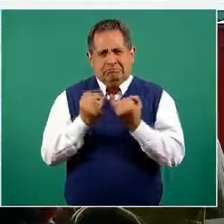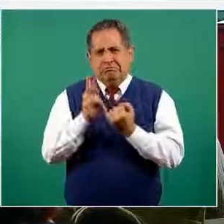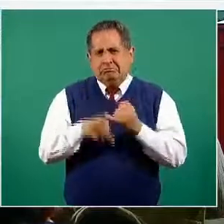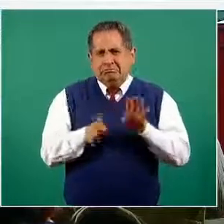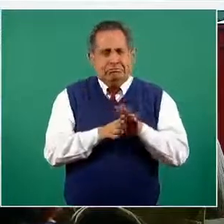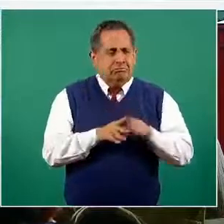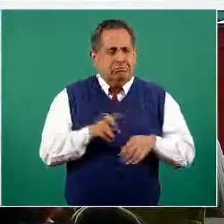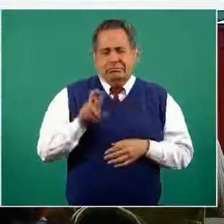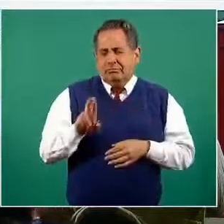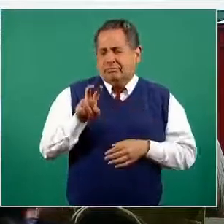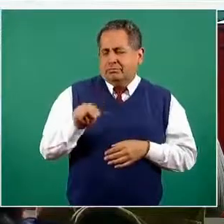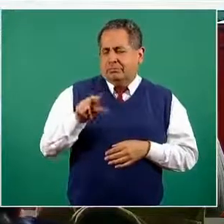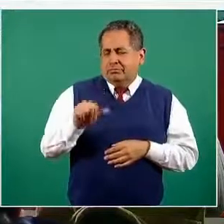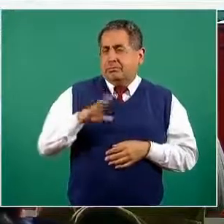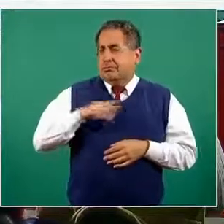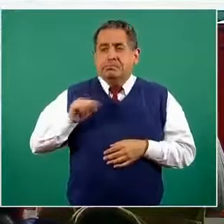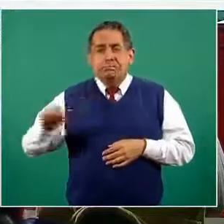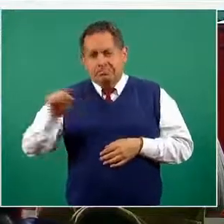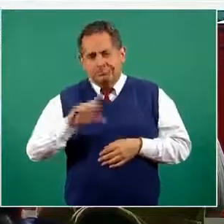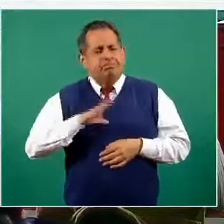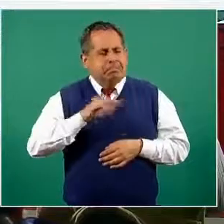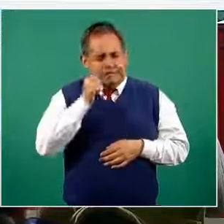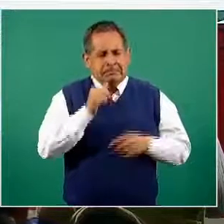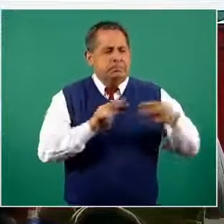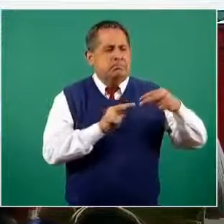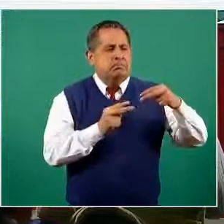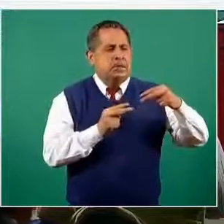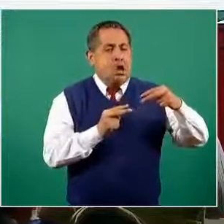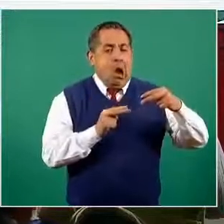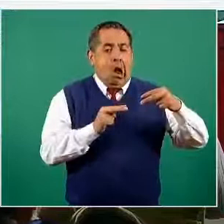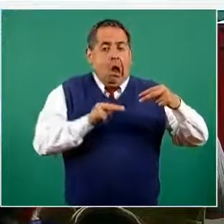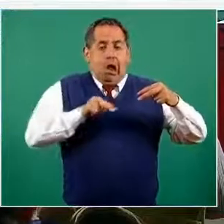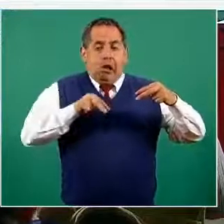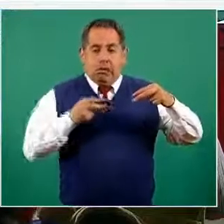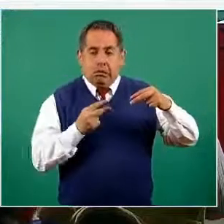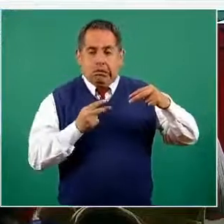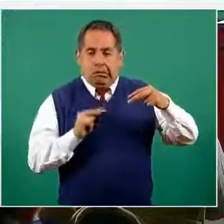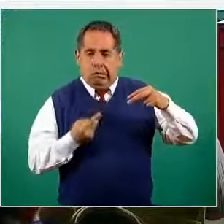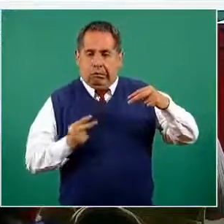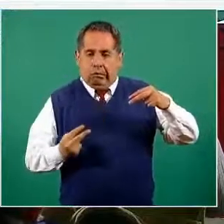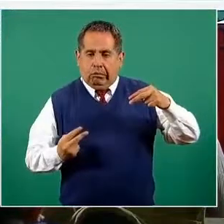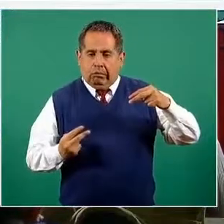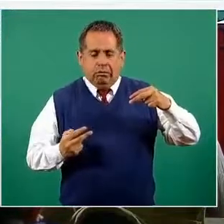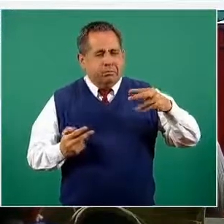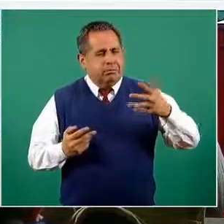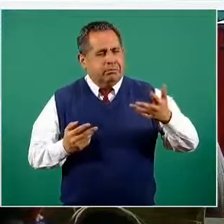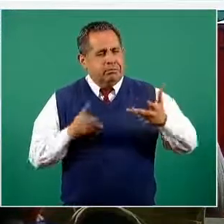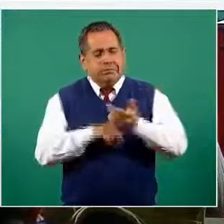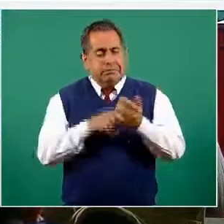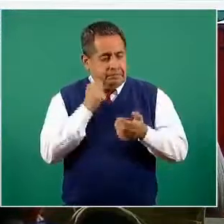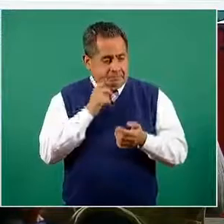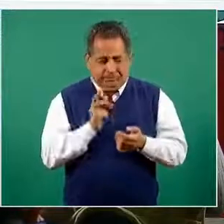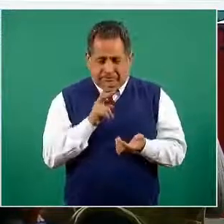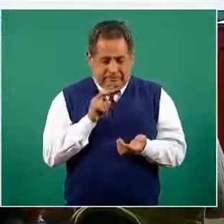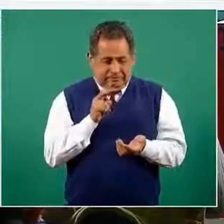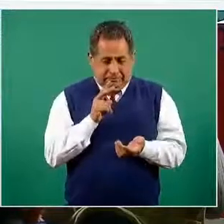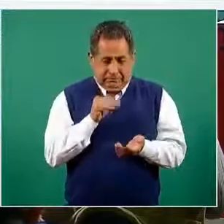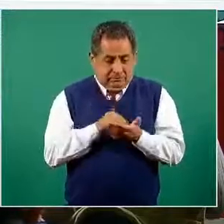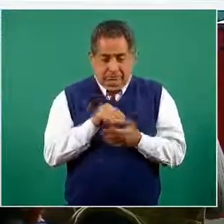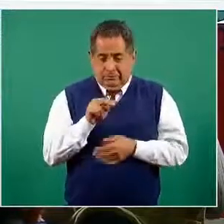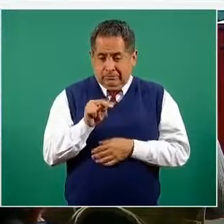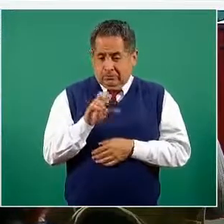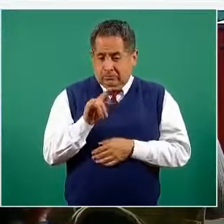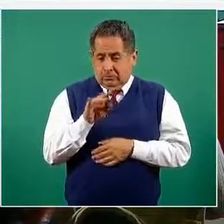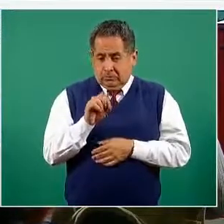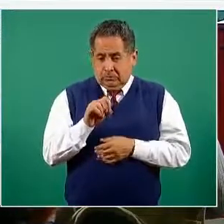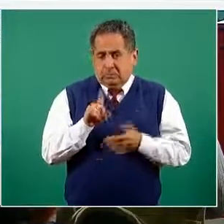virus RNA. Y justamente quiero comentar esto porque a lo largo de esos 30,000 nucleótidos pueden ocurrir estos eventos